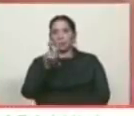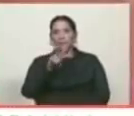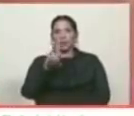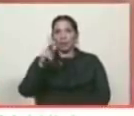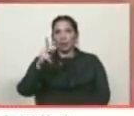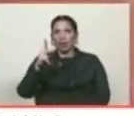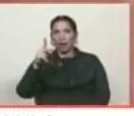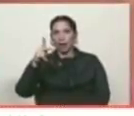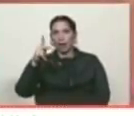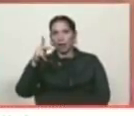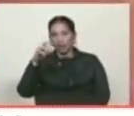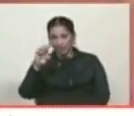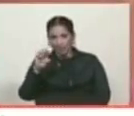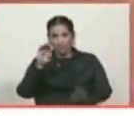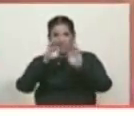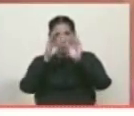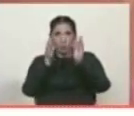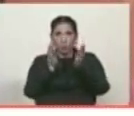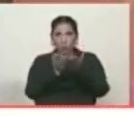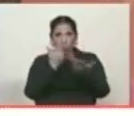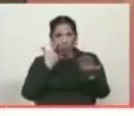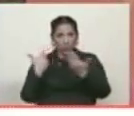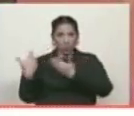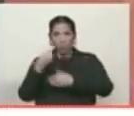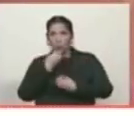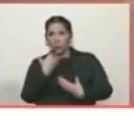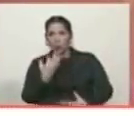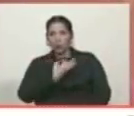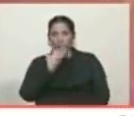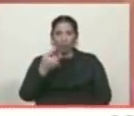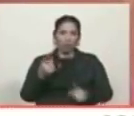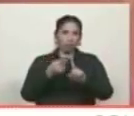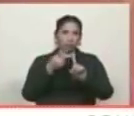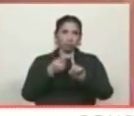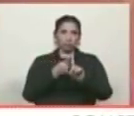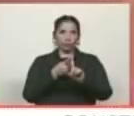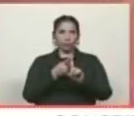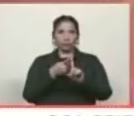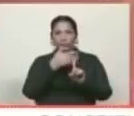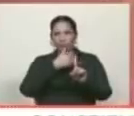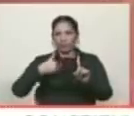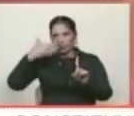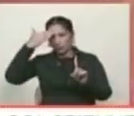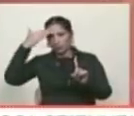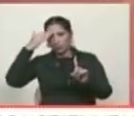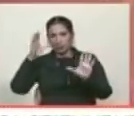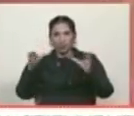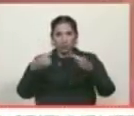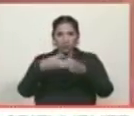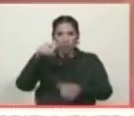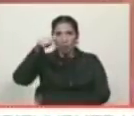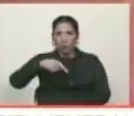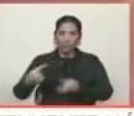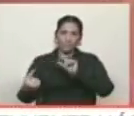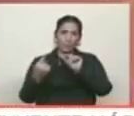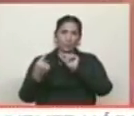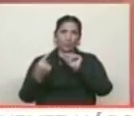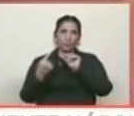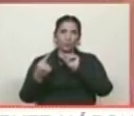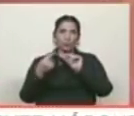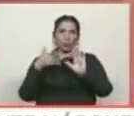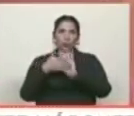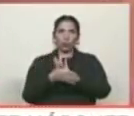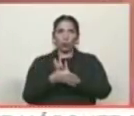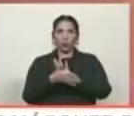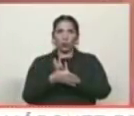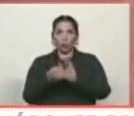buenas tardes, saludos a la dirección del partido. En primer lugar, quisiera saber si en la reunión de hoy se discutió a propósito